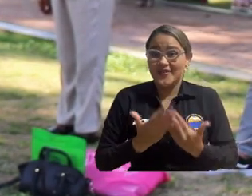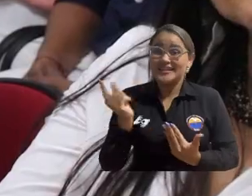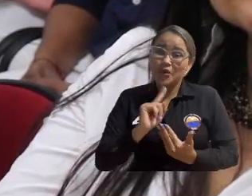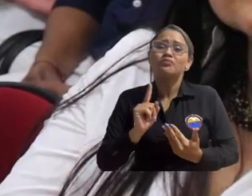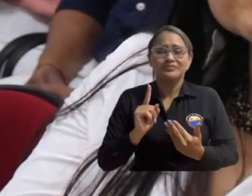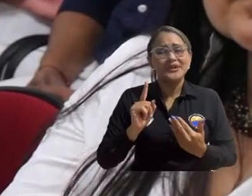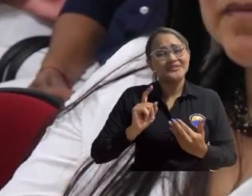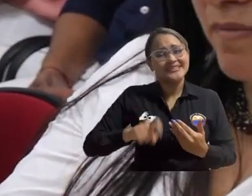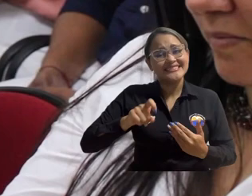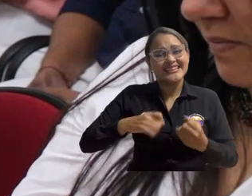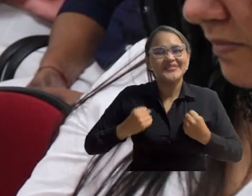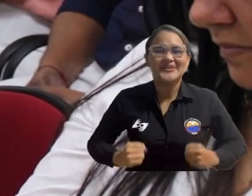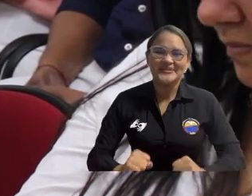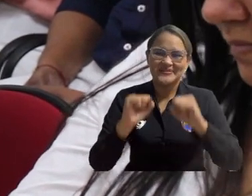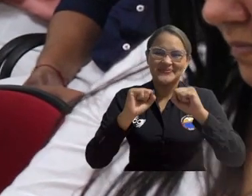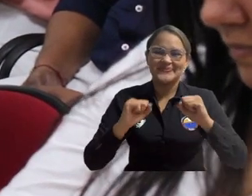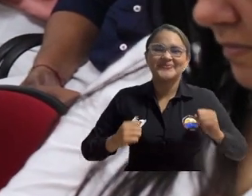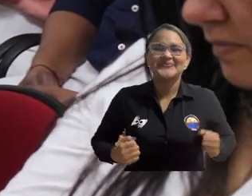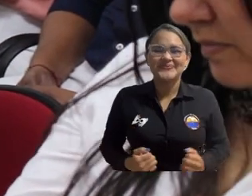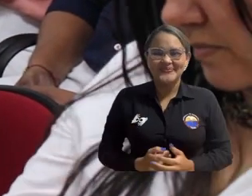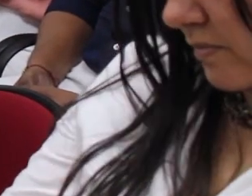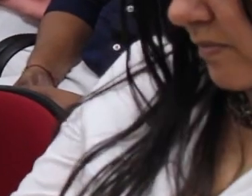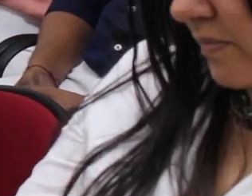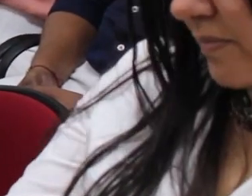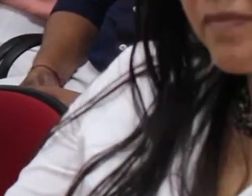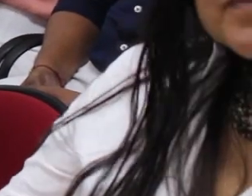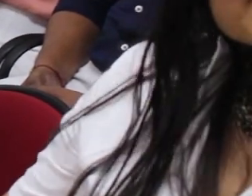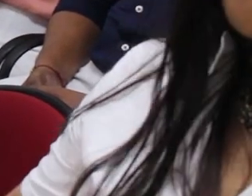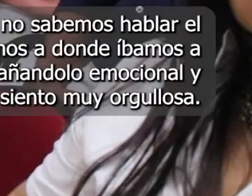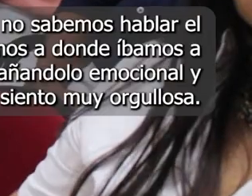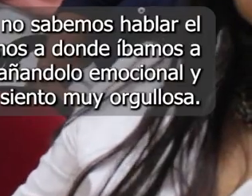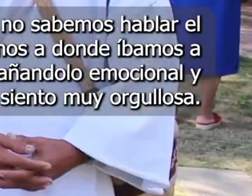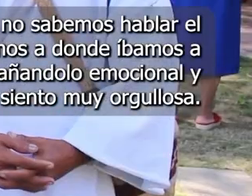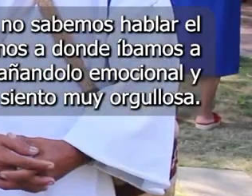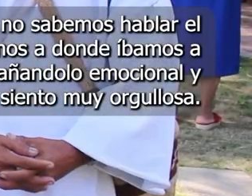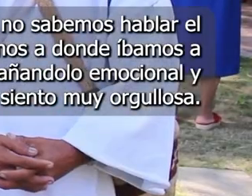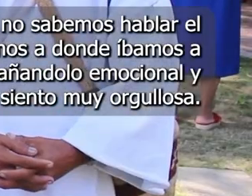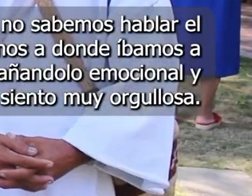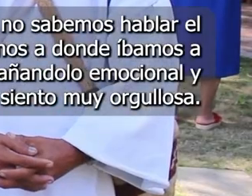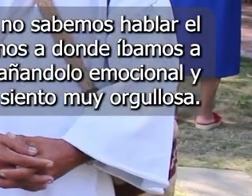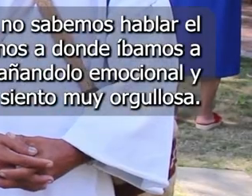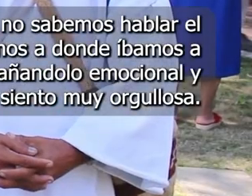mayoritaria. No fue fácil, pero todo se consigue con esfuerzo.